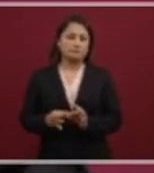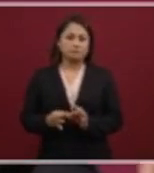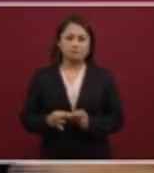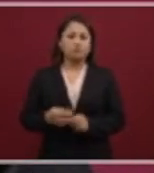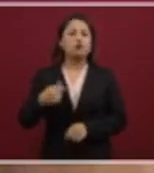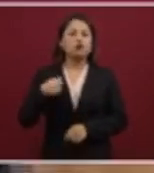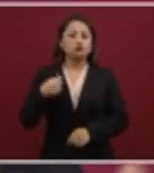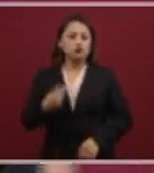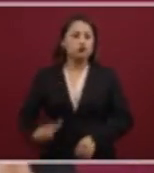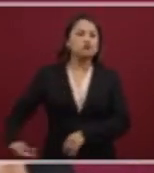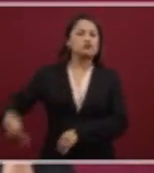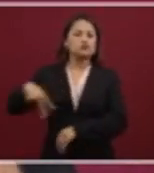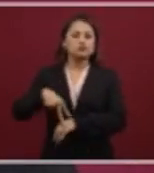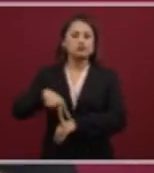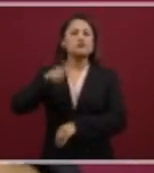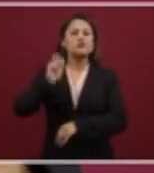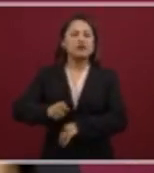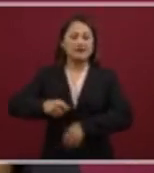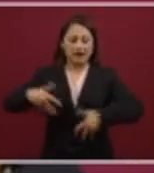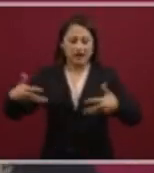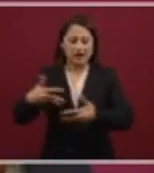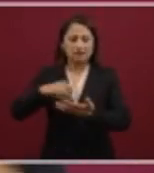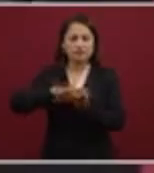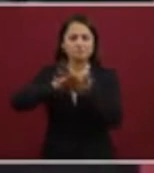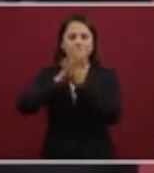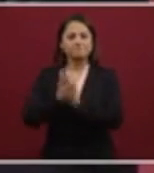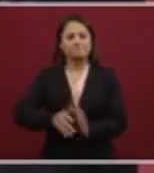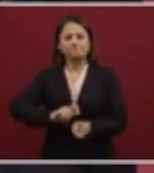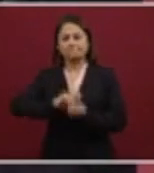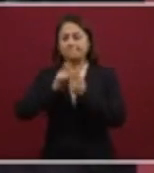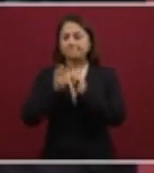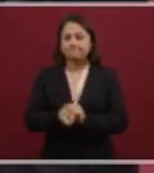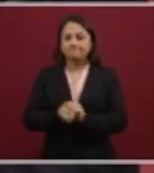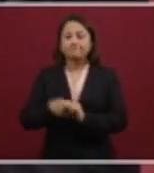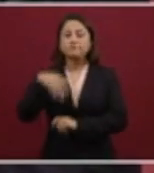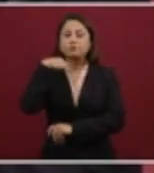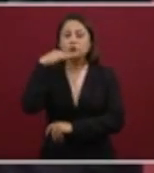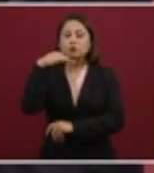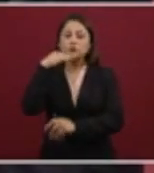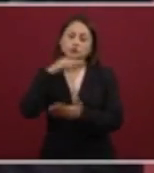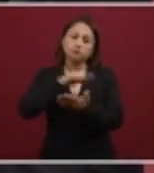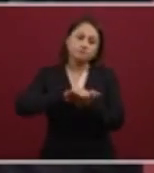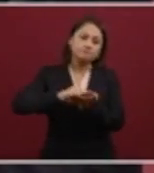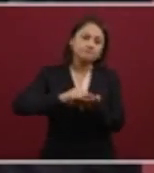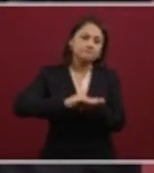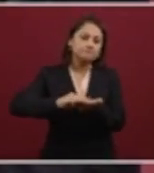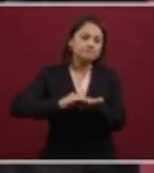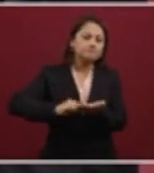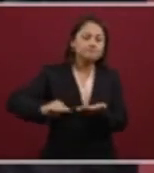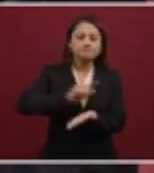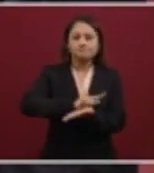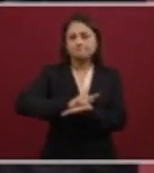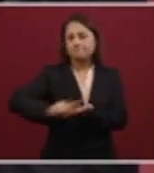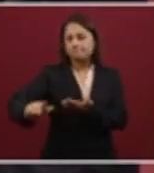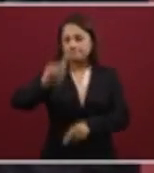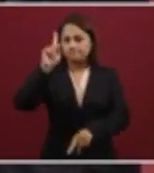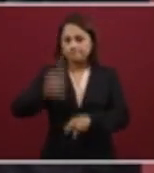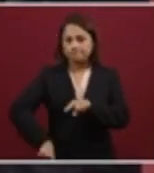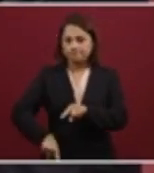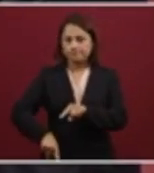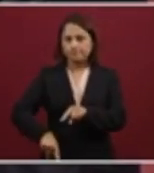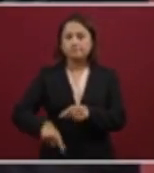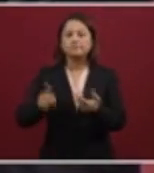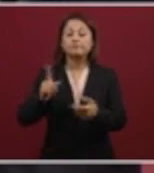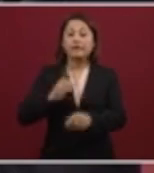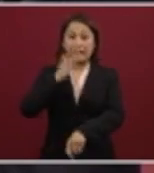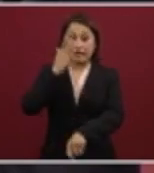Llegamos aquí para transformar, para acabar con la corrupción, con la impunidad,